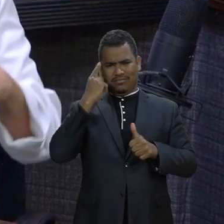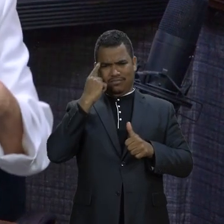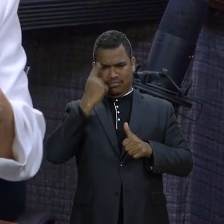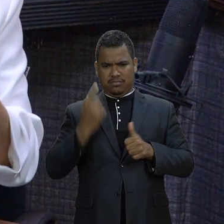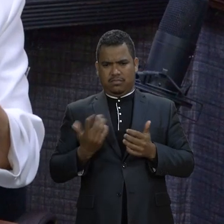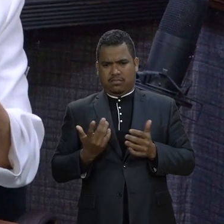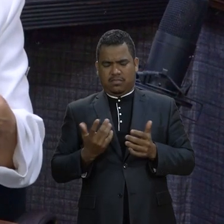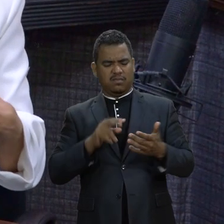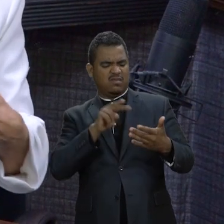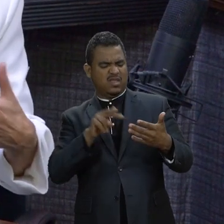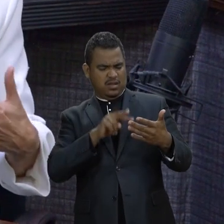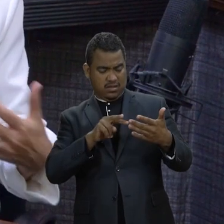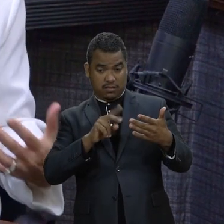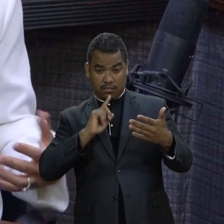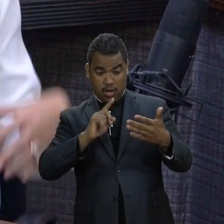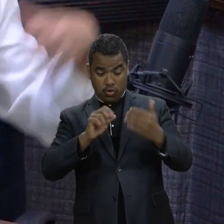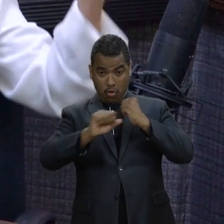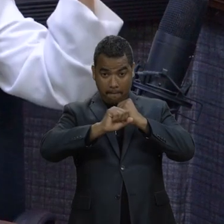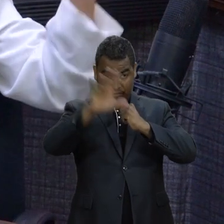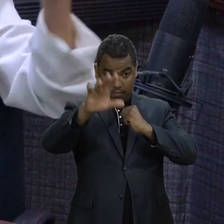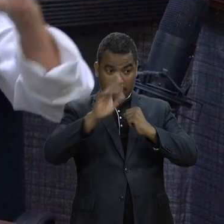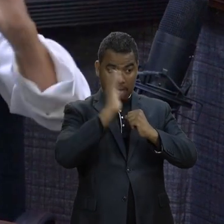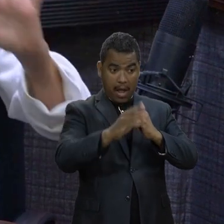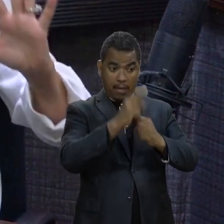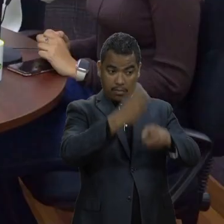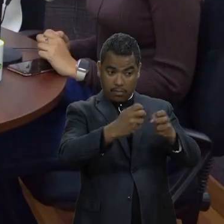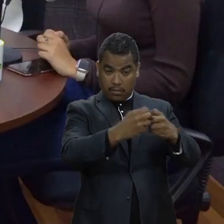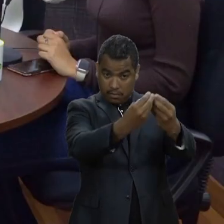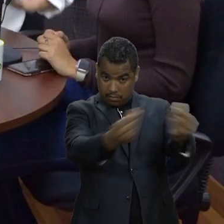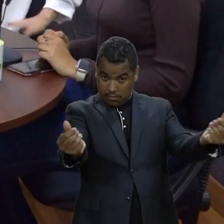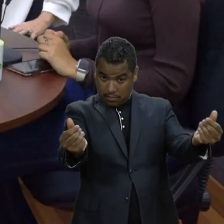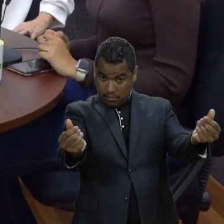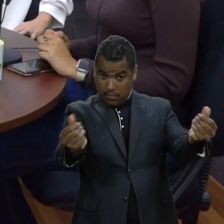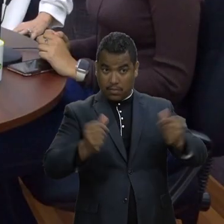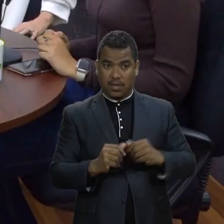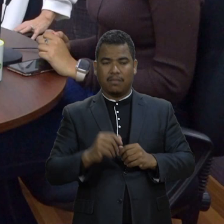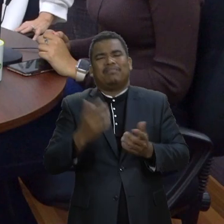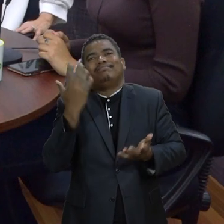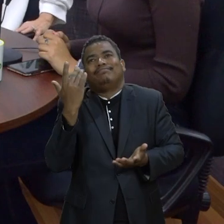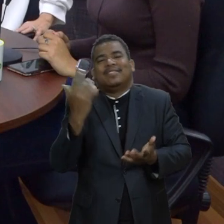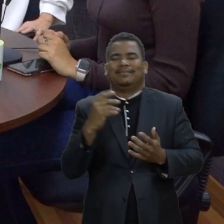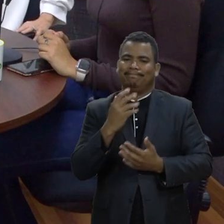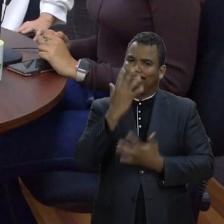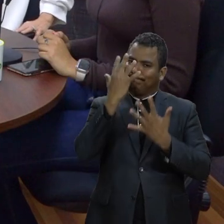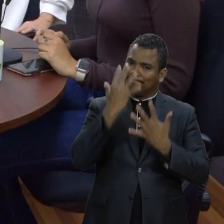que tiene está judicializado de hace no sé cuánto tiempo, eso es dificilísimo de resolverse. Entonces, hay